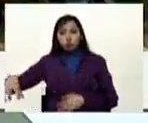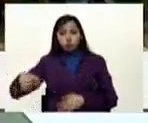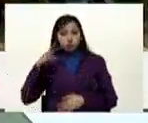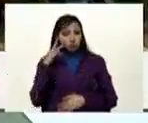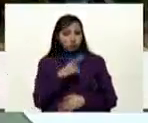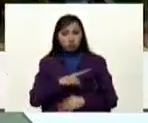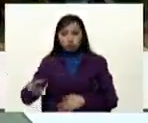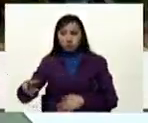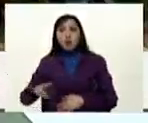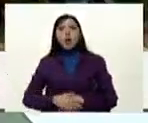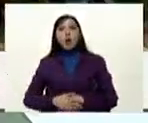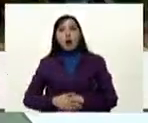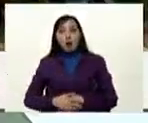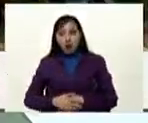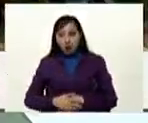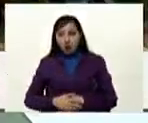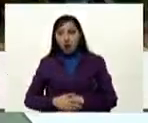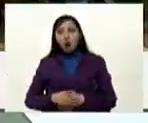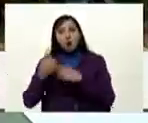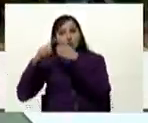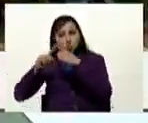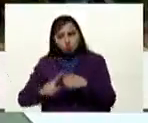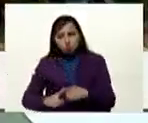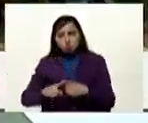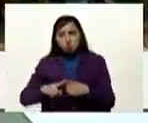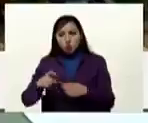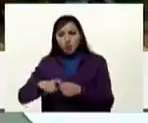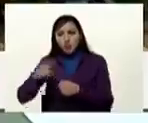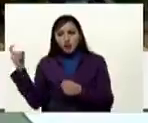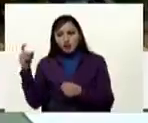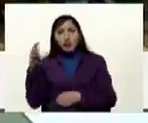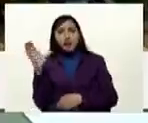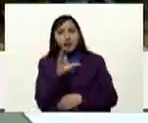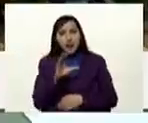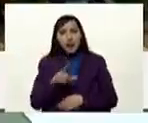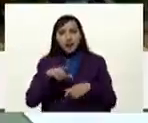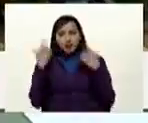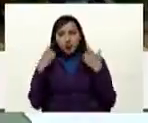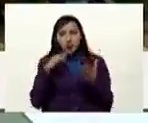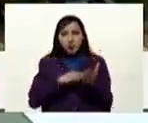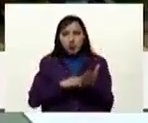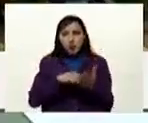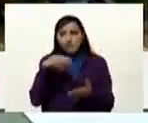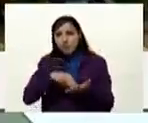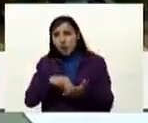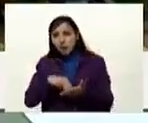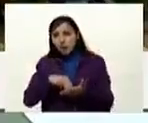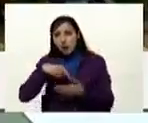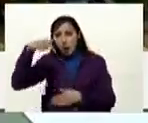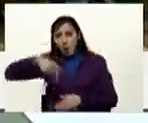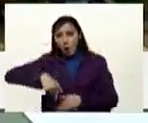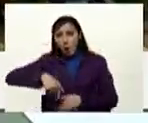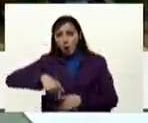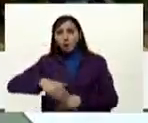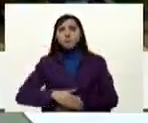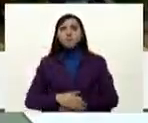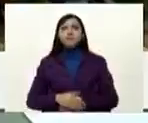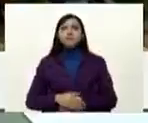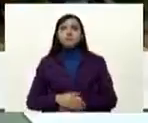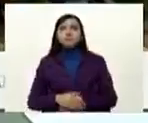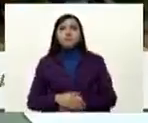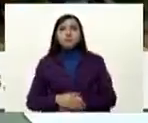sacara de la estadística nacional a Caracas, Miranda, La Guaira y Carabobo, hoy los casos serían